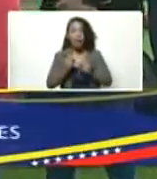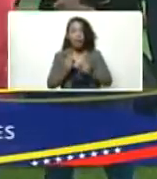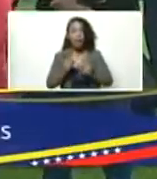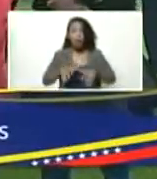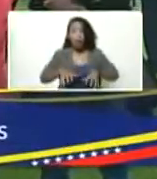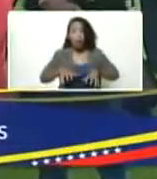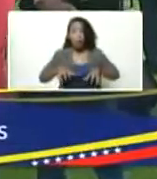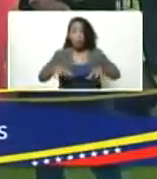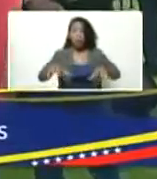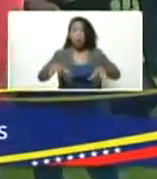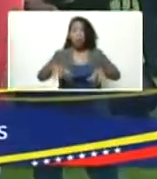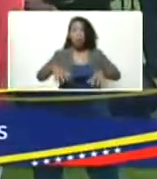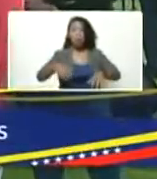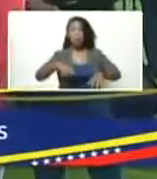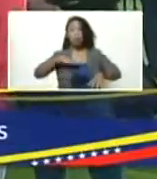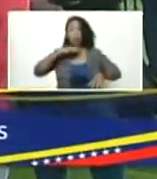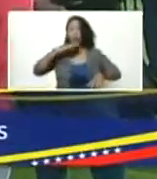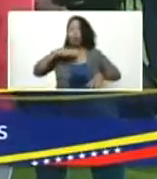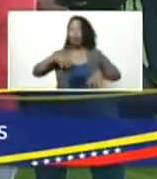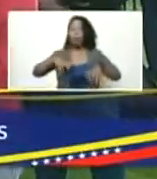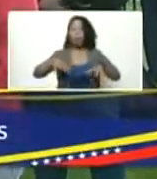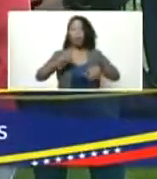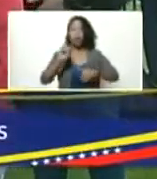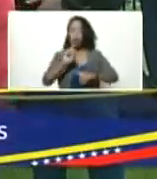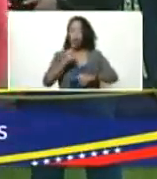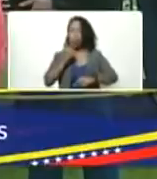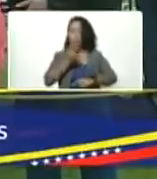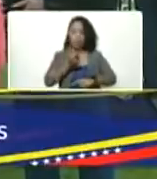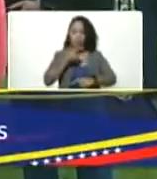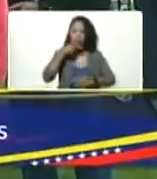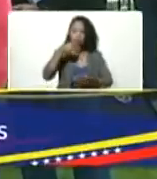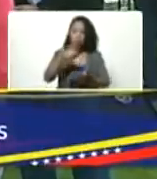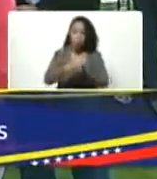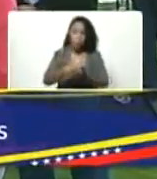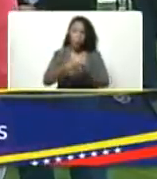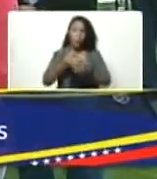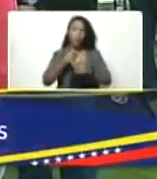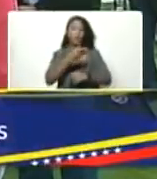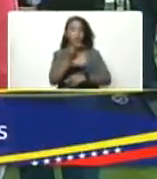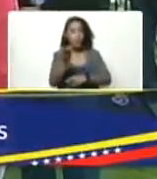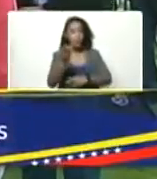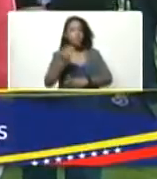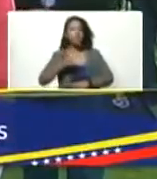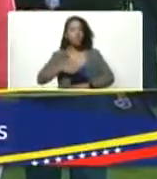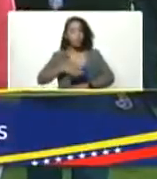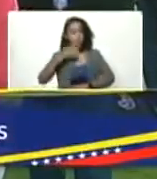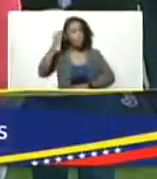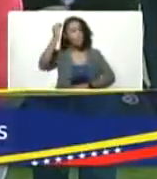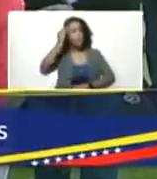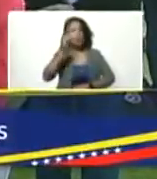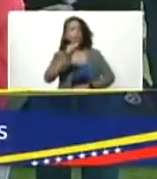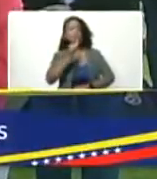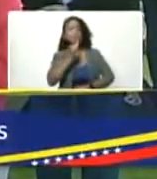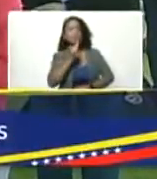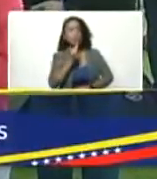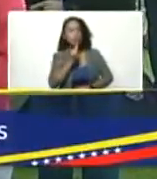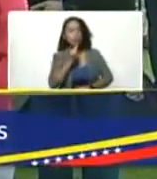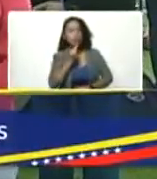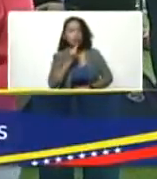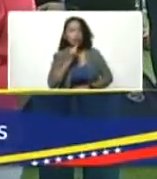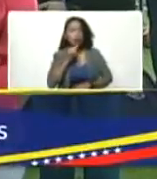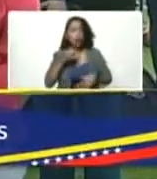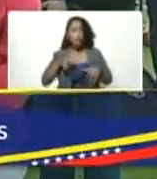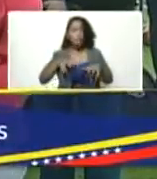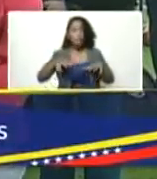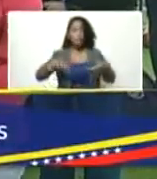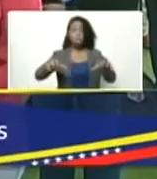multimillonarios, no voy a dar nombre, ustedes se pueden imaginar un multimillonario